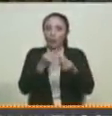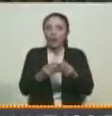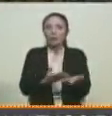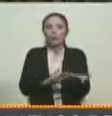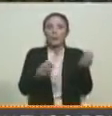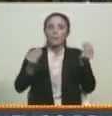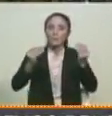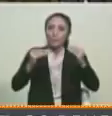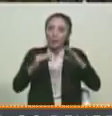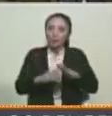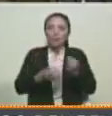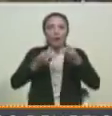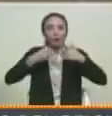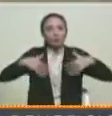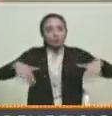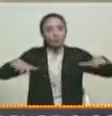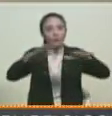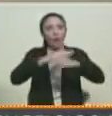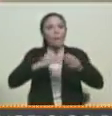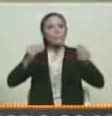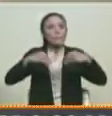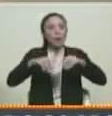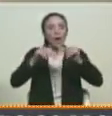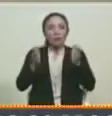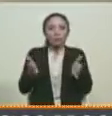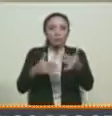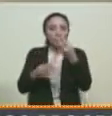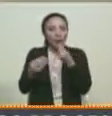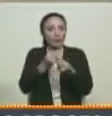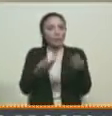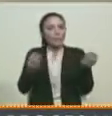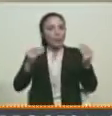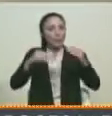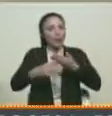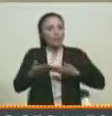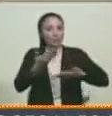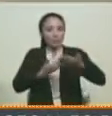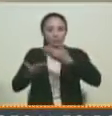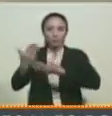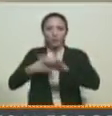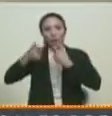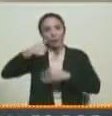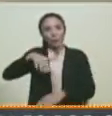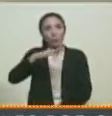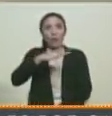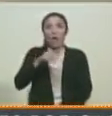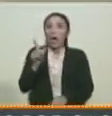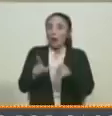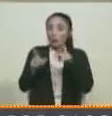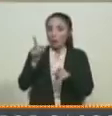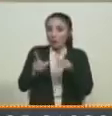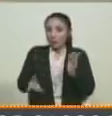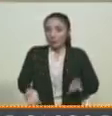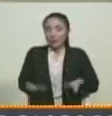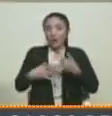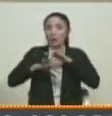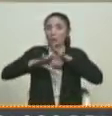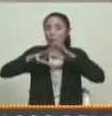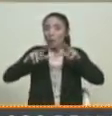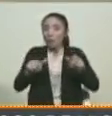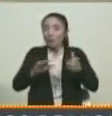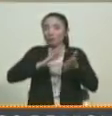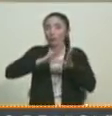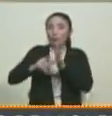que ampliarlos, hay que ampliarlos. ¿Es el sistema? Es el sistema. A veces hay burócratas y funcionarios que no entienden que es la